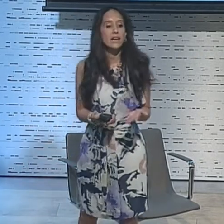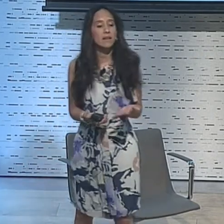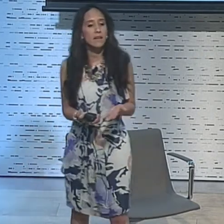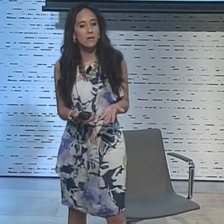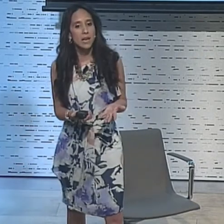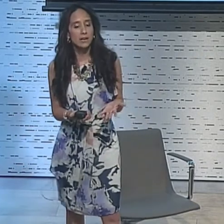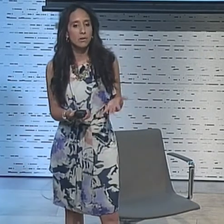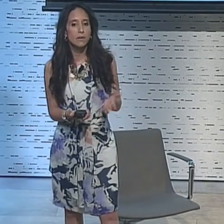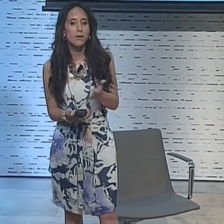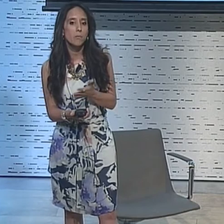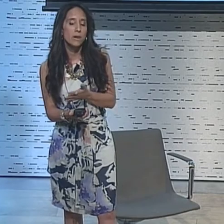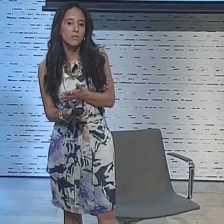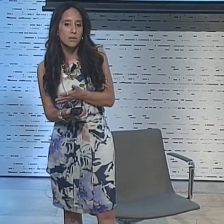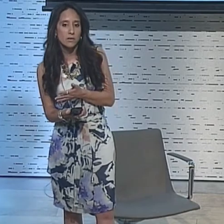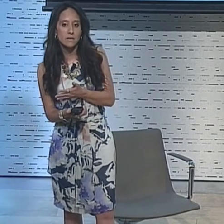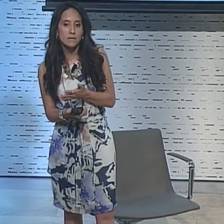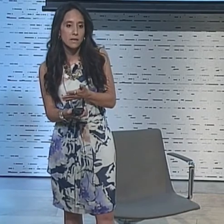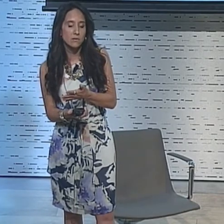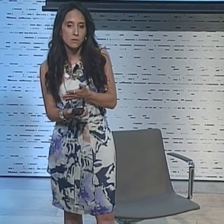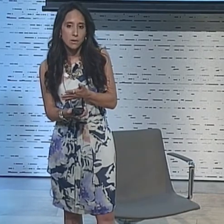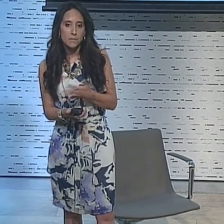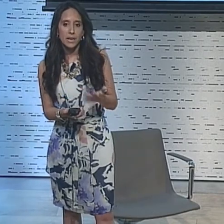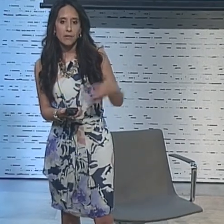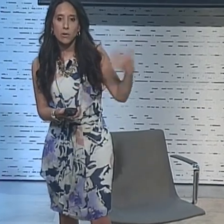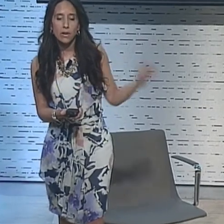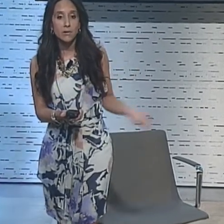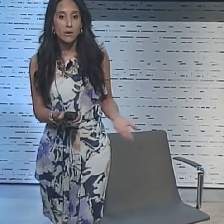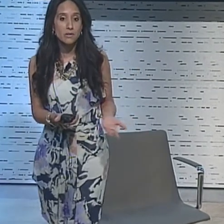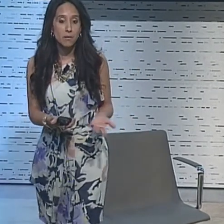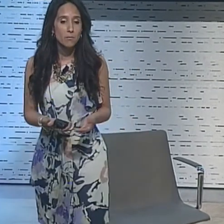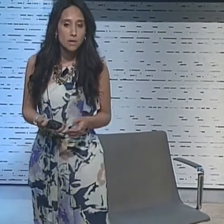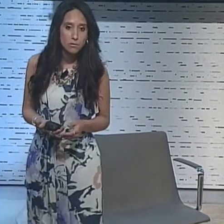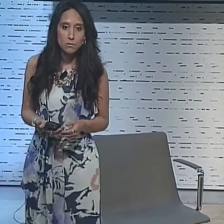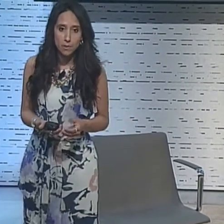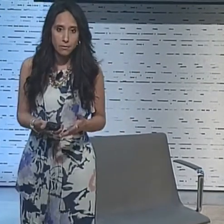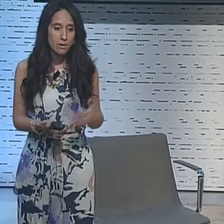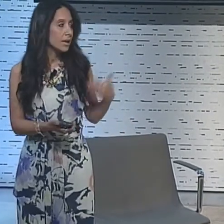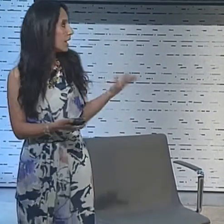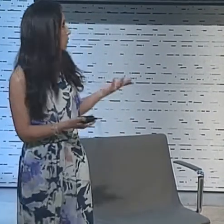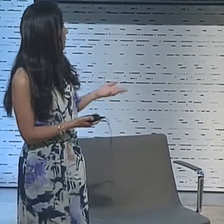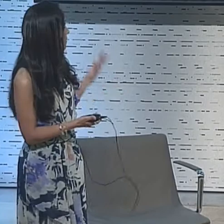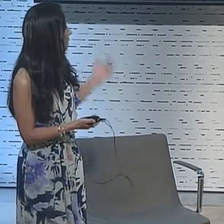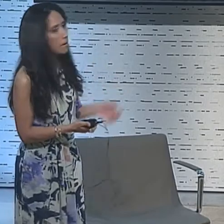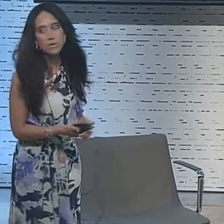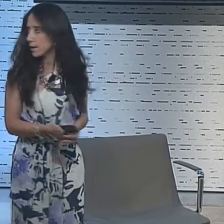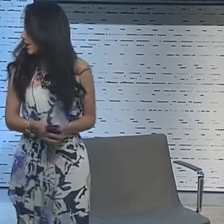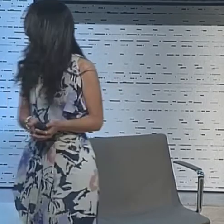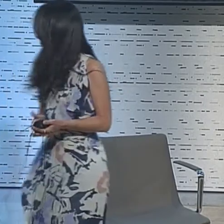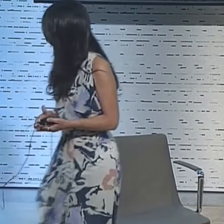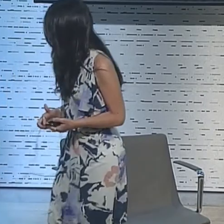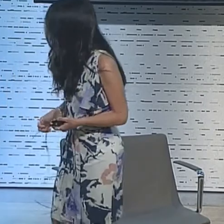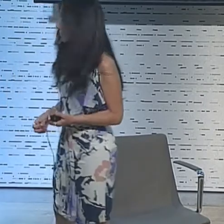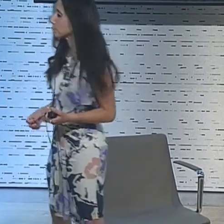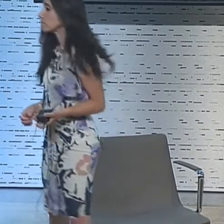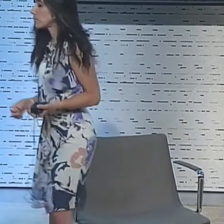lo que se tiene que desarrollar es un nivel de comprensión distinto, que eso es lo que no estábamos acostumbrados, y eso es de lo que vamos a platicar